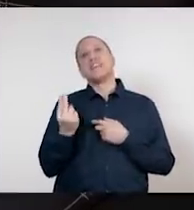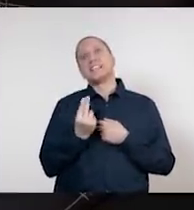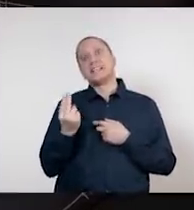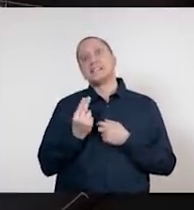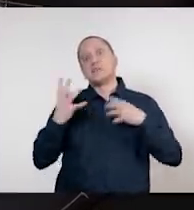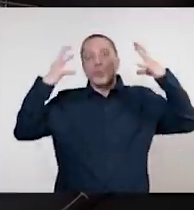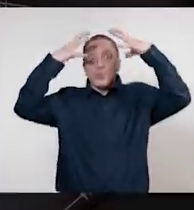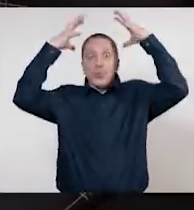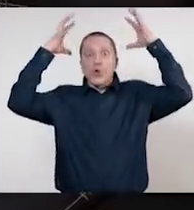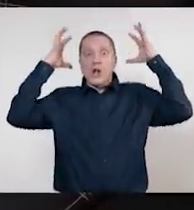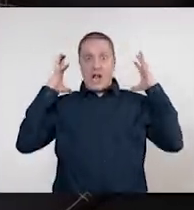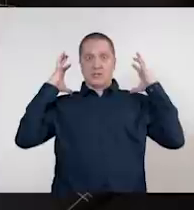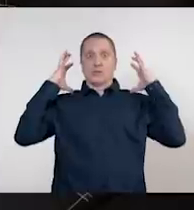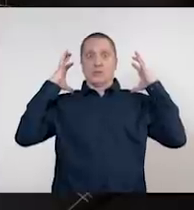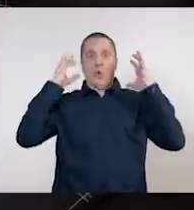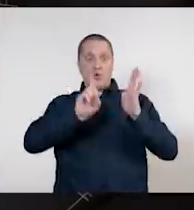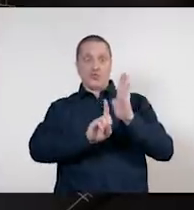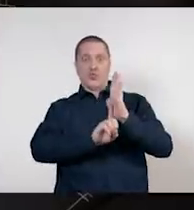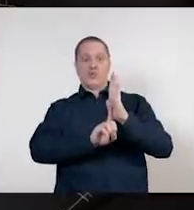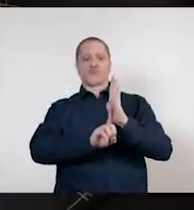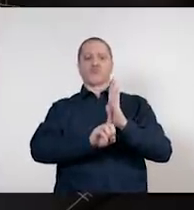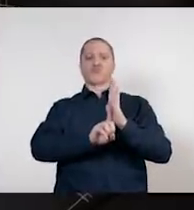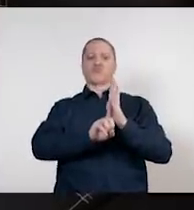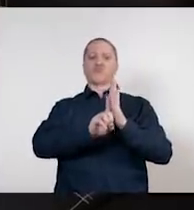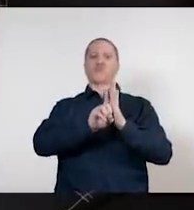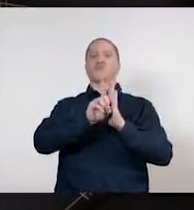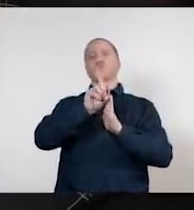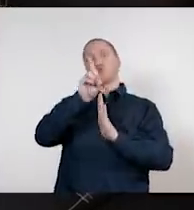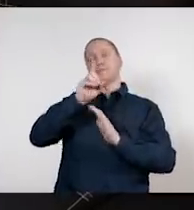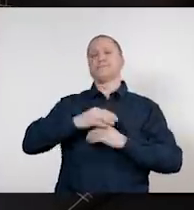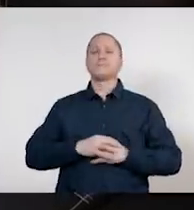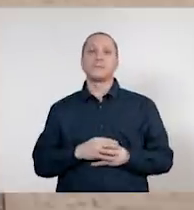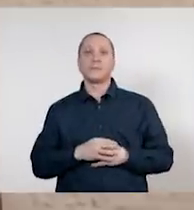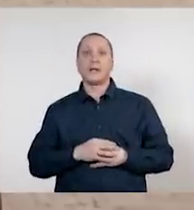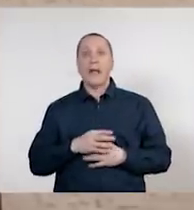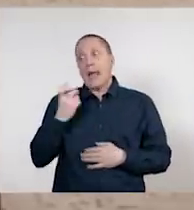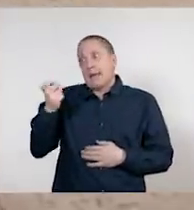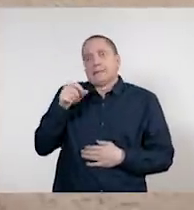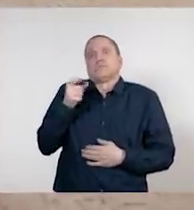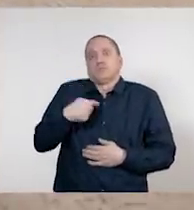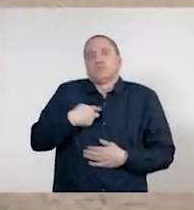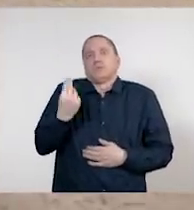Necesitaría un casco y una nave espacial.